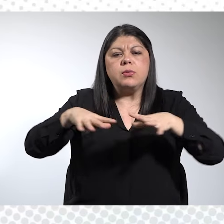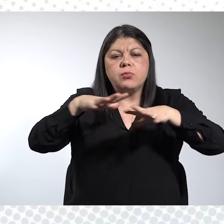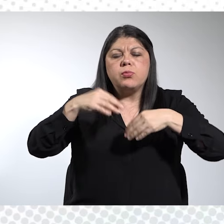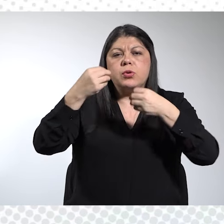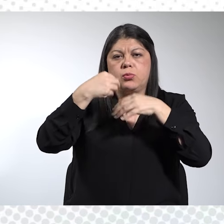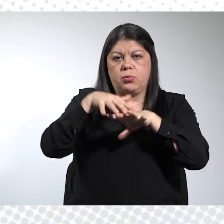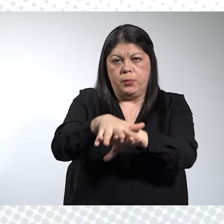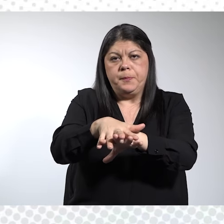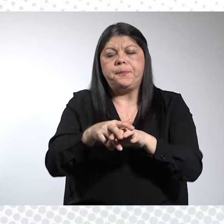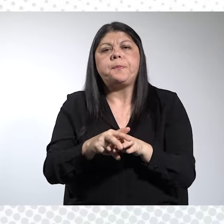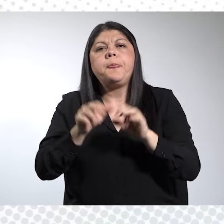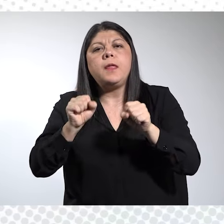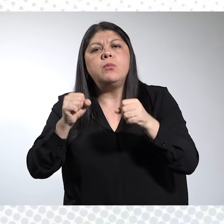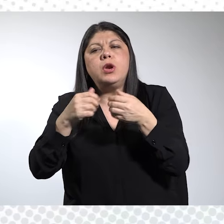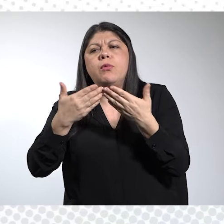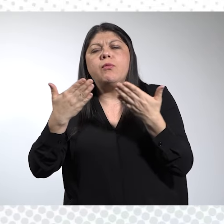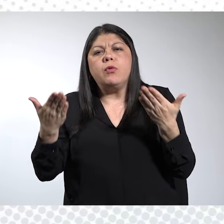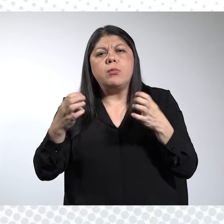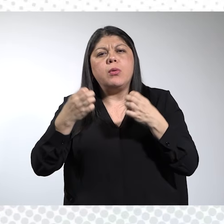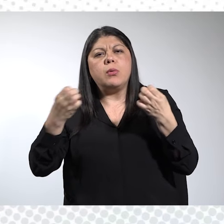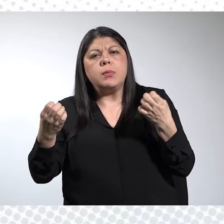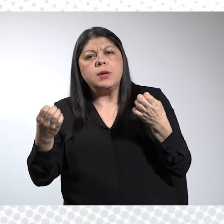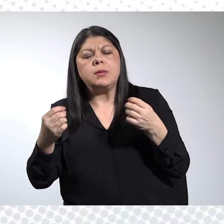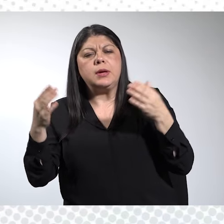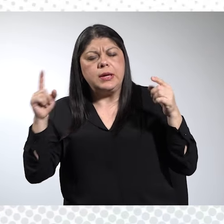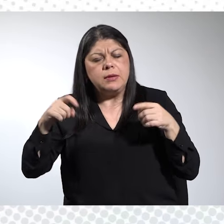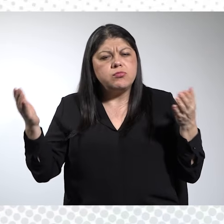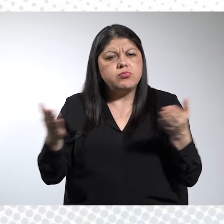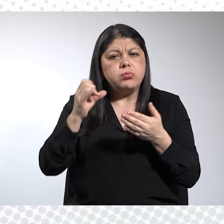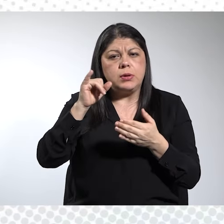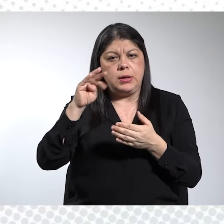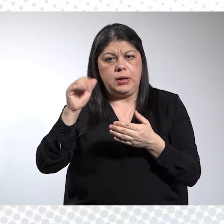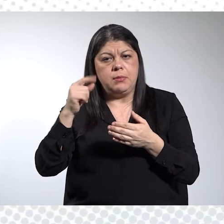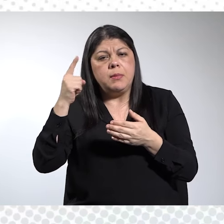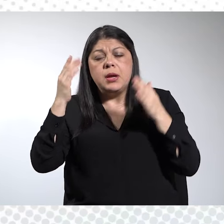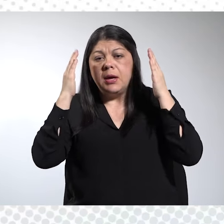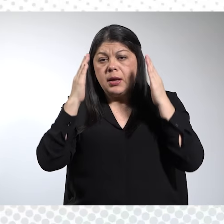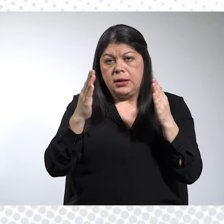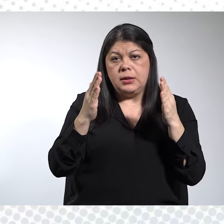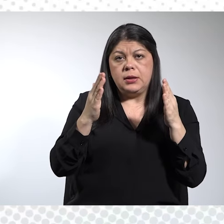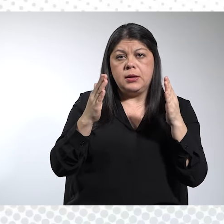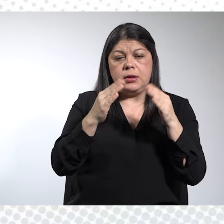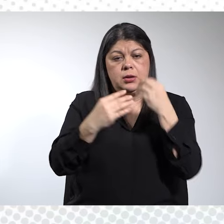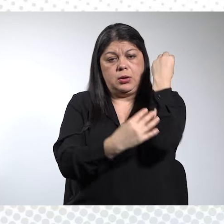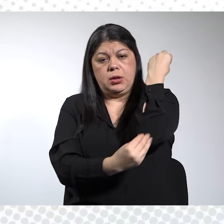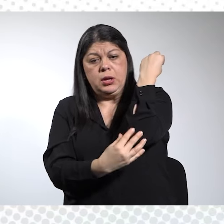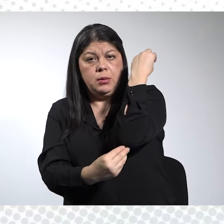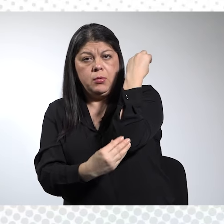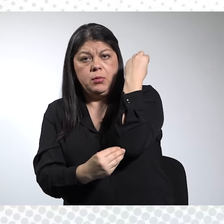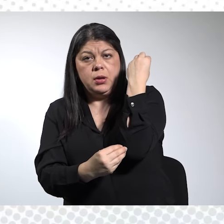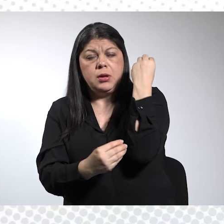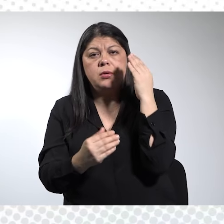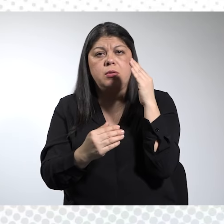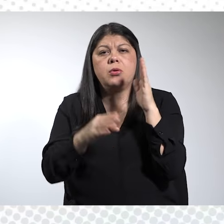CIR sociales, que no lo he mencionado, como una herramienta, un músculo que debe impulsar el IMAS, no para atender la pobreza como un